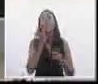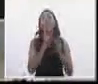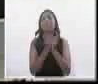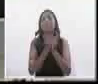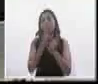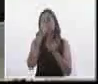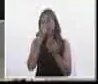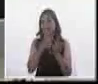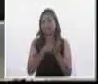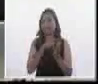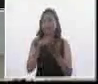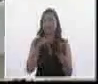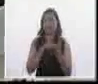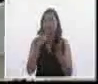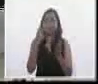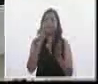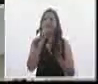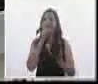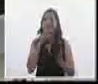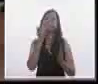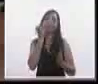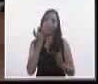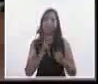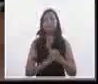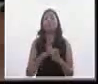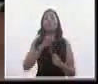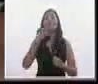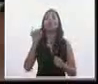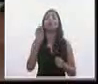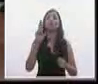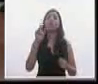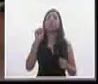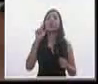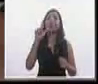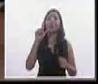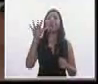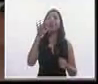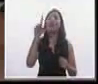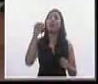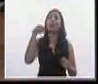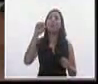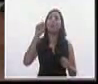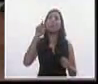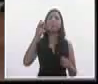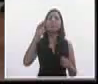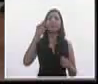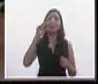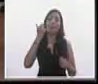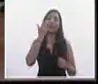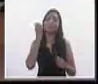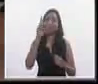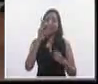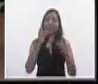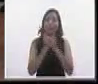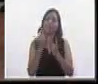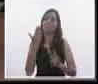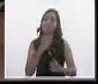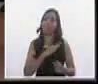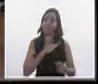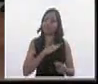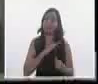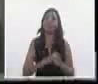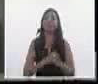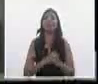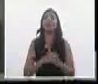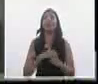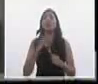el libro sobre todo este de disco estas fotografías preciosas José Raúl Gutiérrez García de Lomas de la Victoria también participa por el libro felicita el programa eh